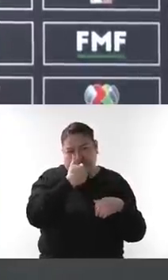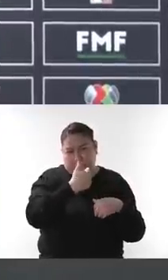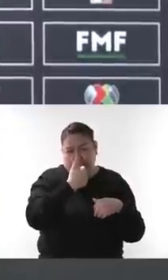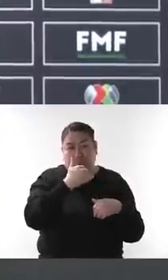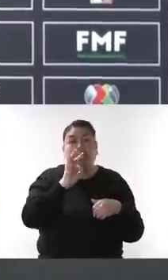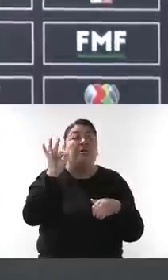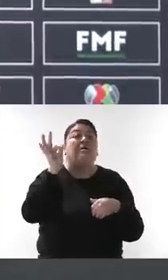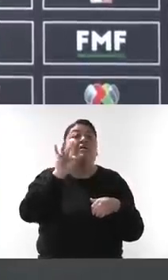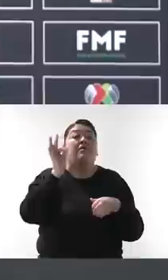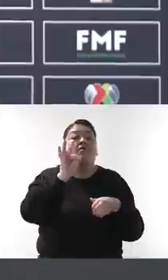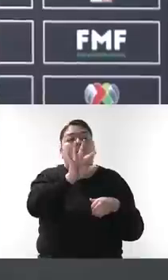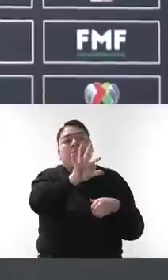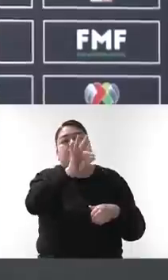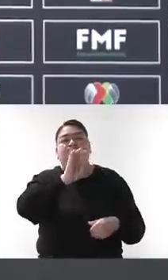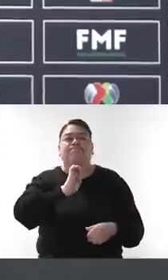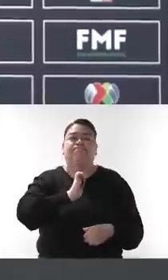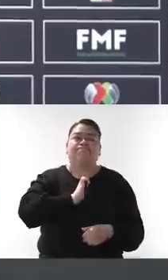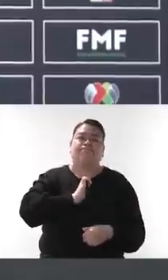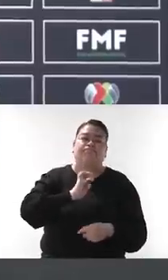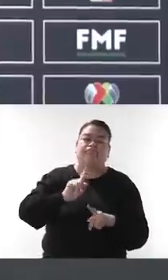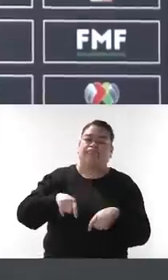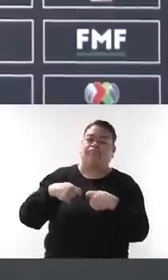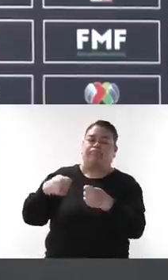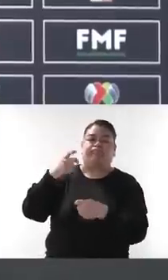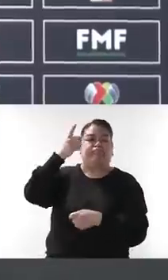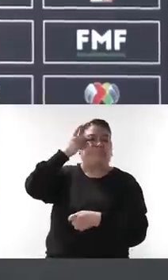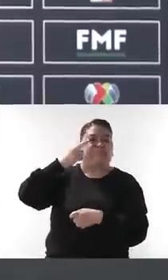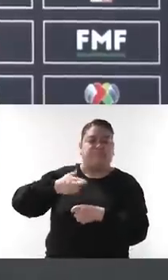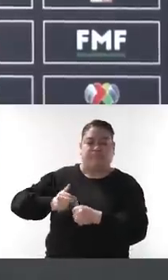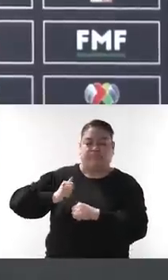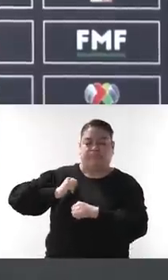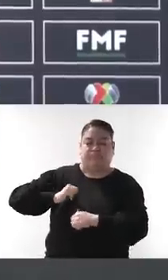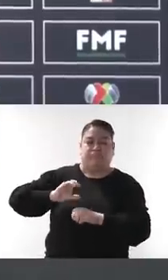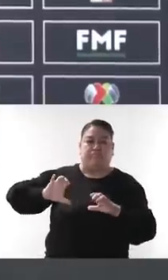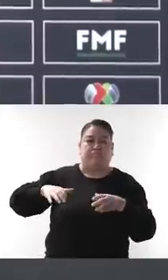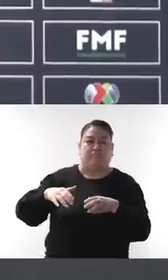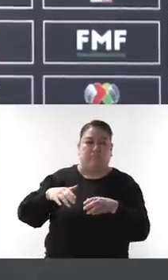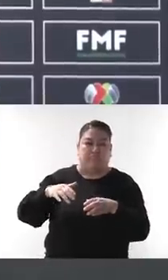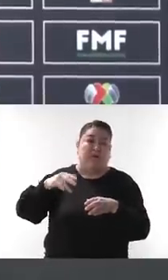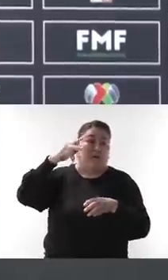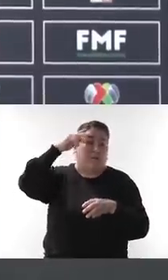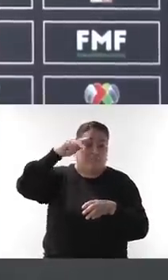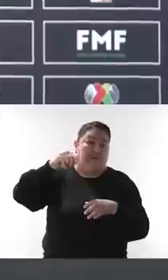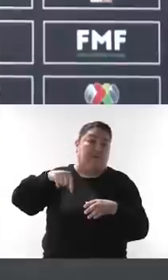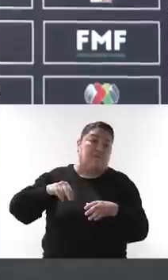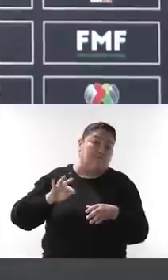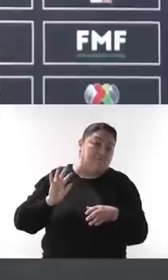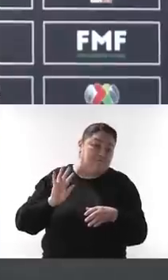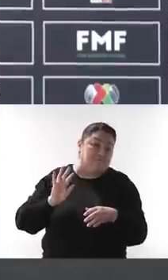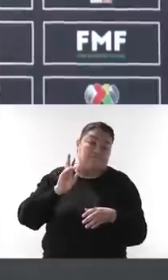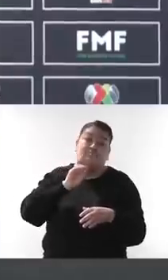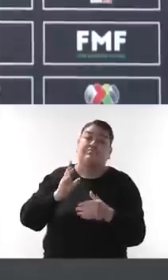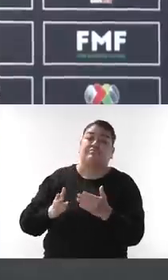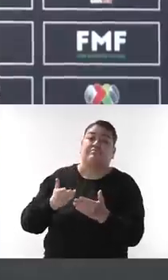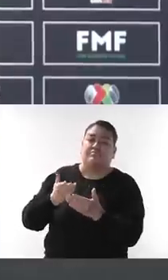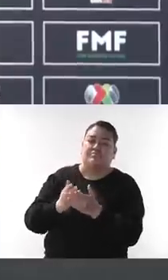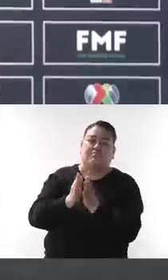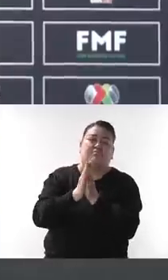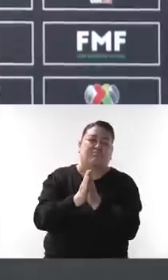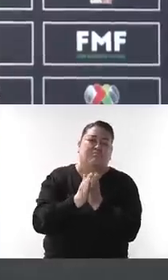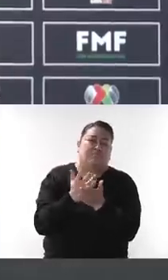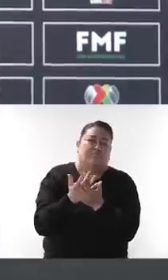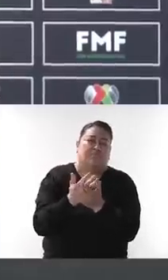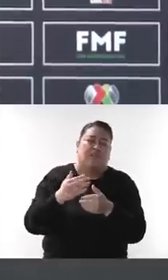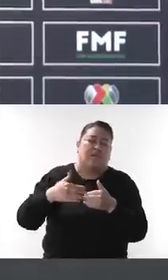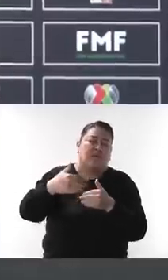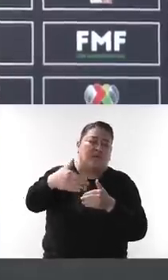podría ser uno de ellos el candidato propuesto al Comité de Selecciones Nacionales. Les pido que esperemos los